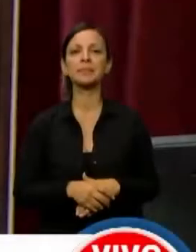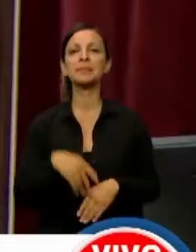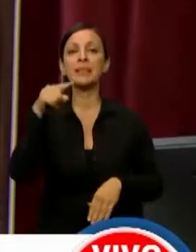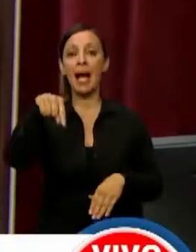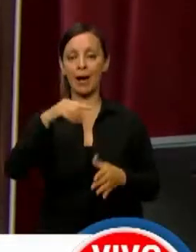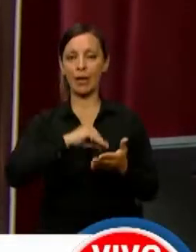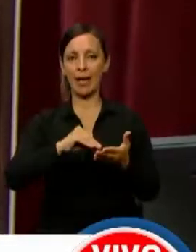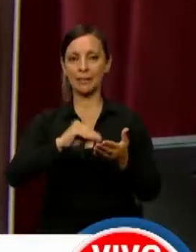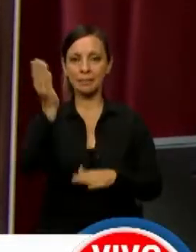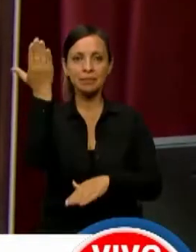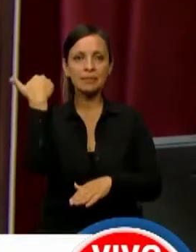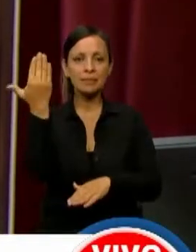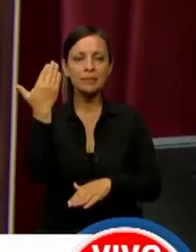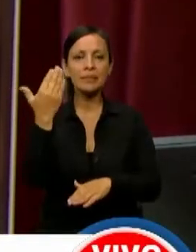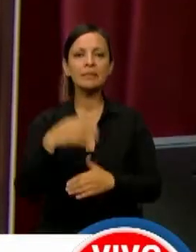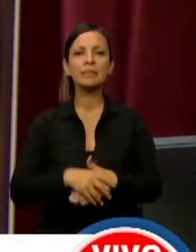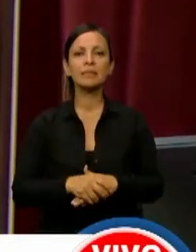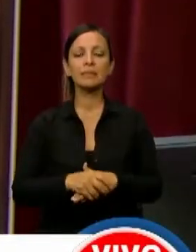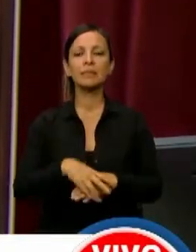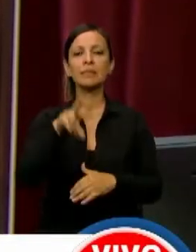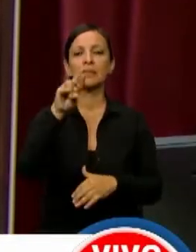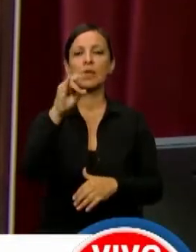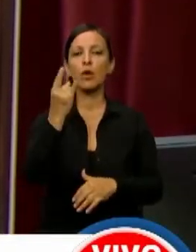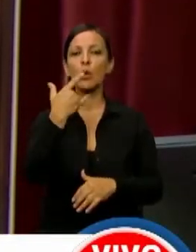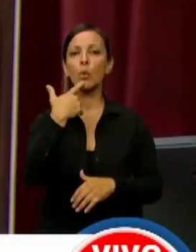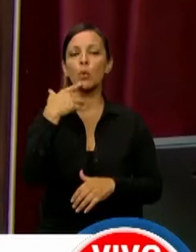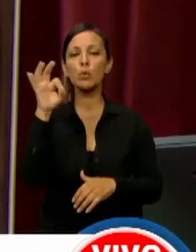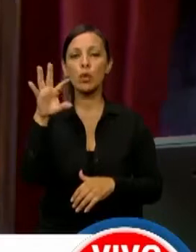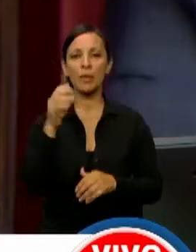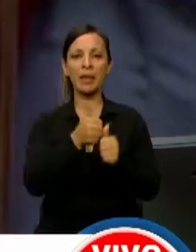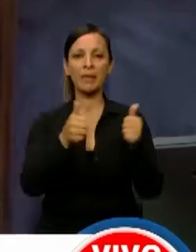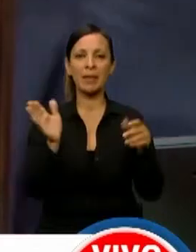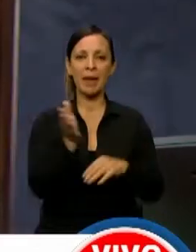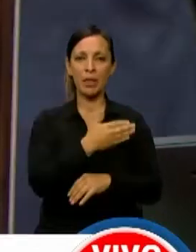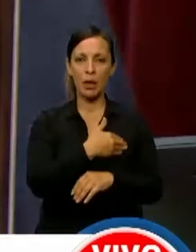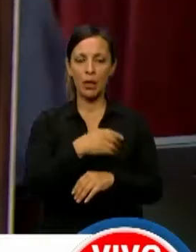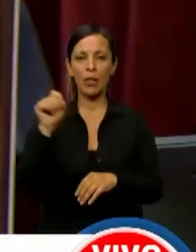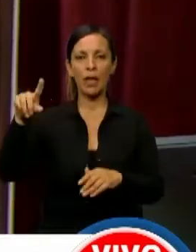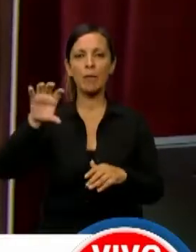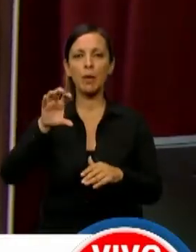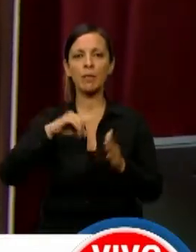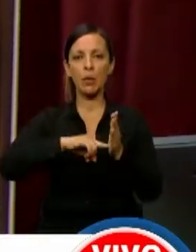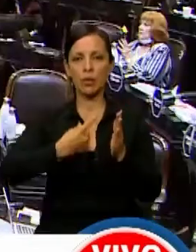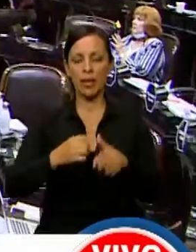Tiene la palabra la diputada Laura Russo, Frente de Todos, Buenos